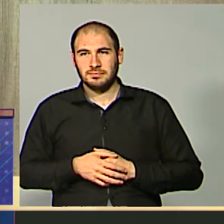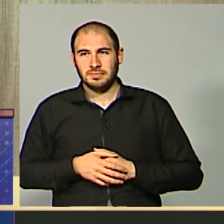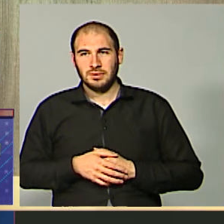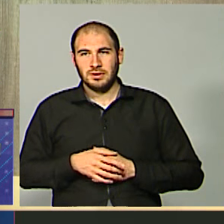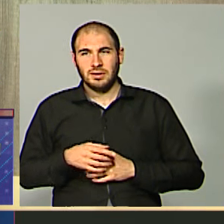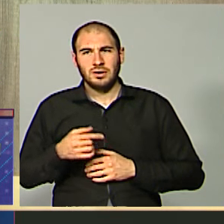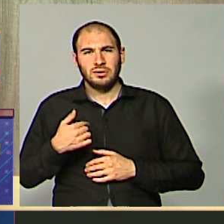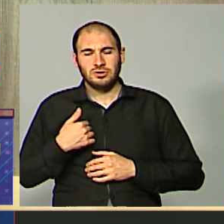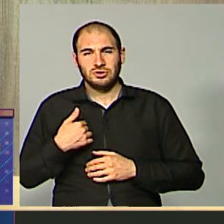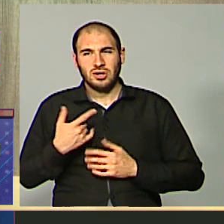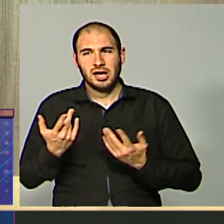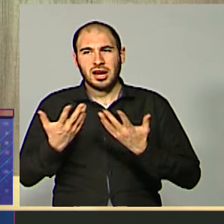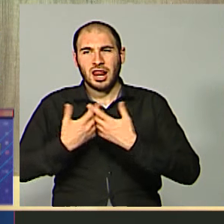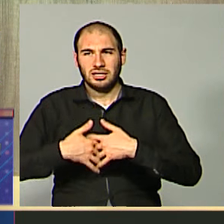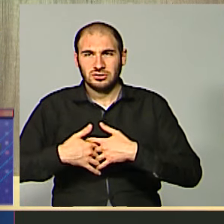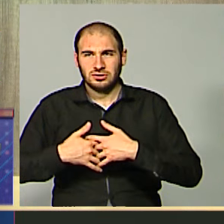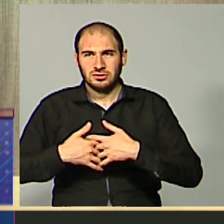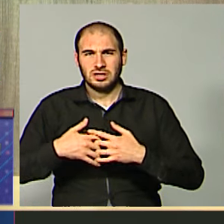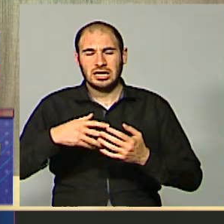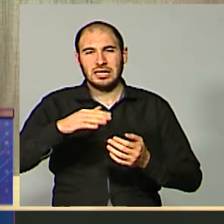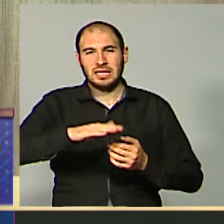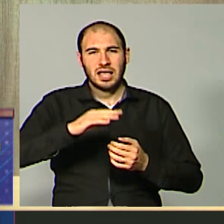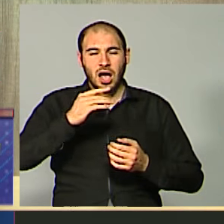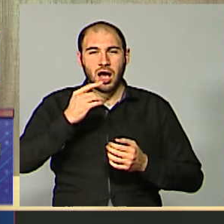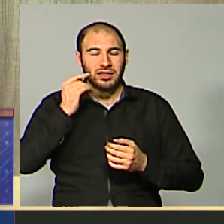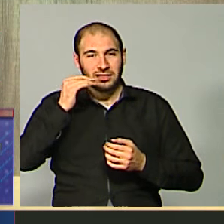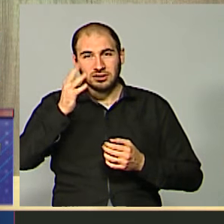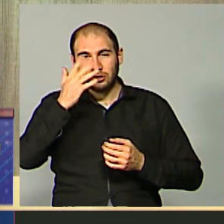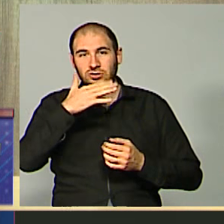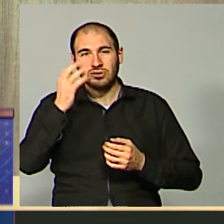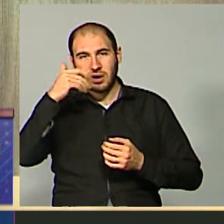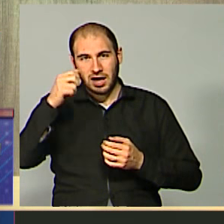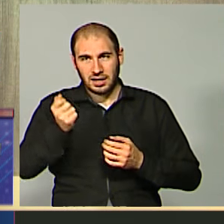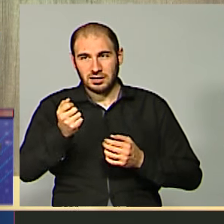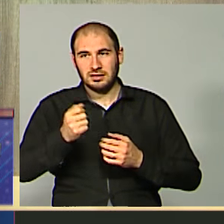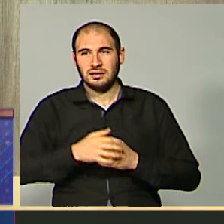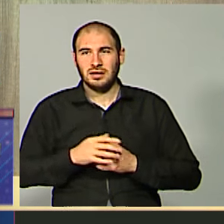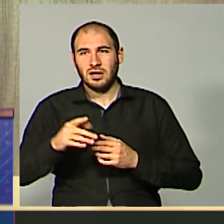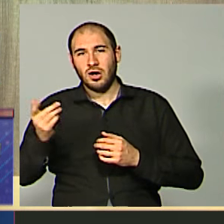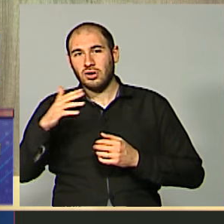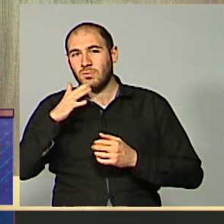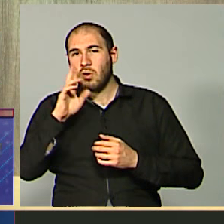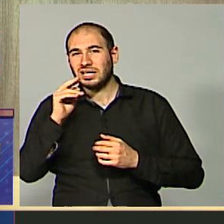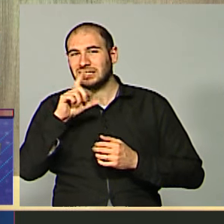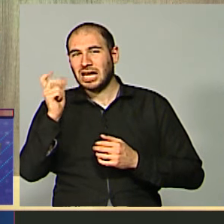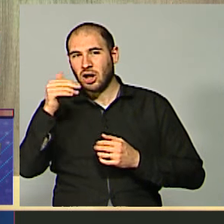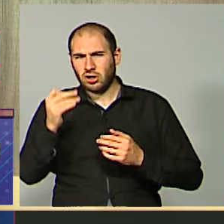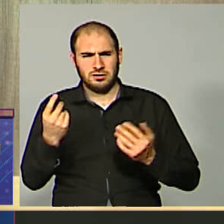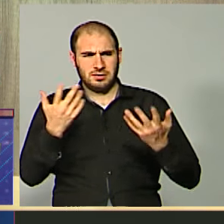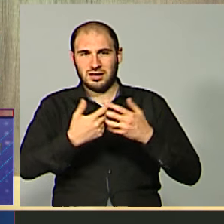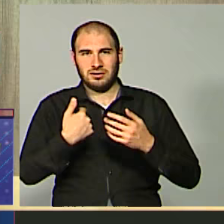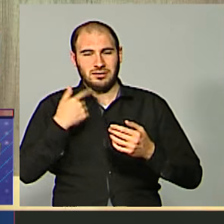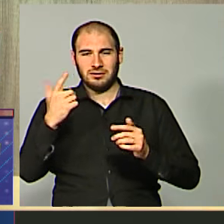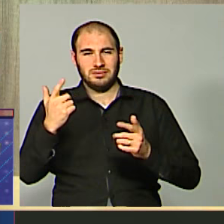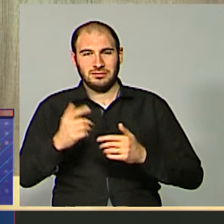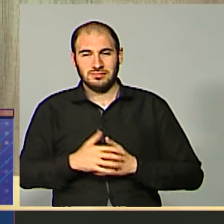Yo no había hecho la relación de la niña de la obra, Joana, con Joana Chacón. Y la verdad